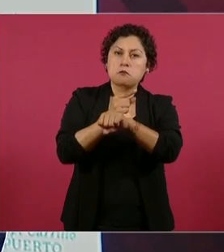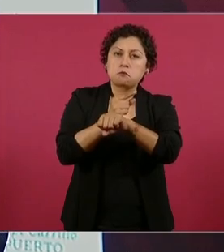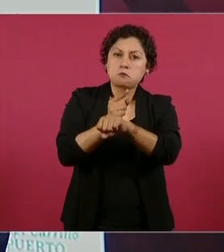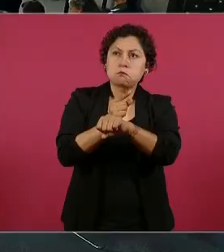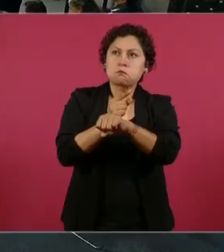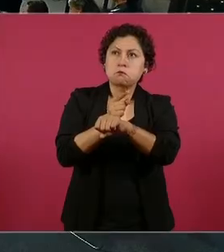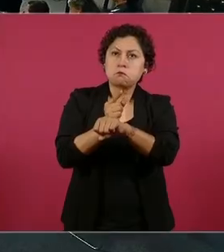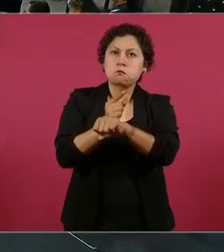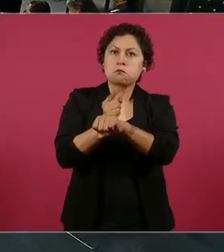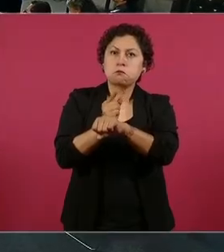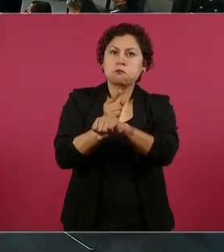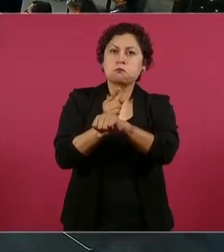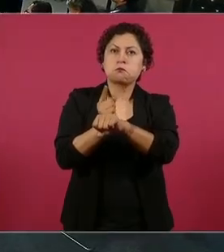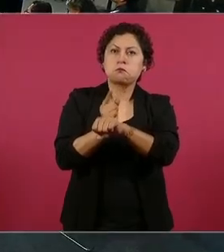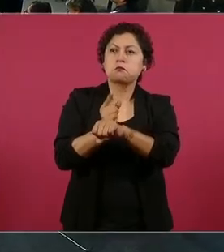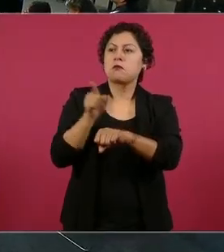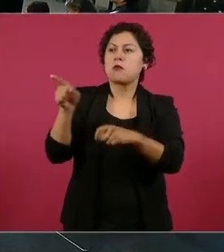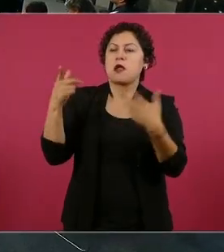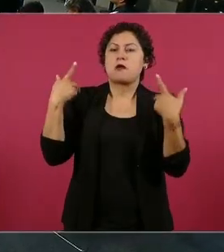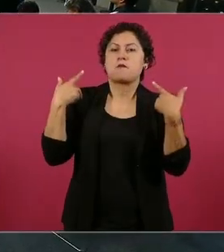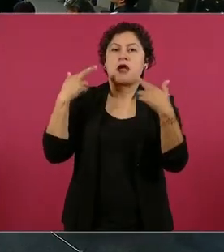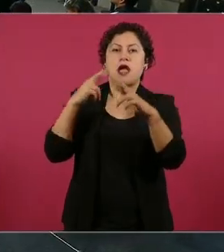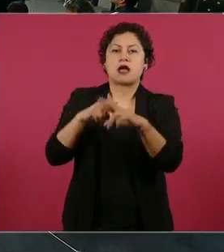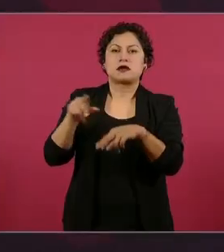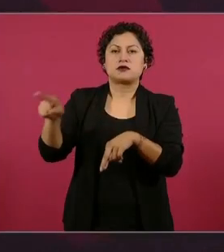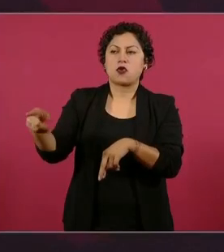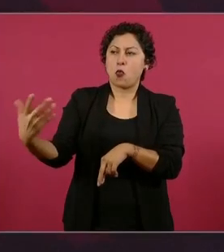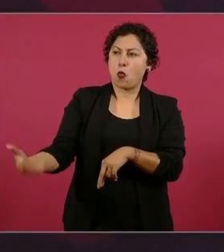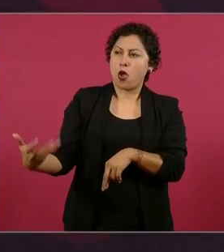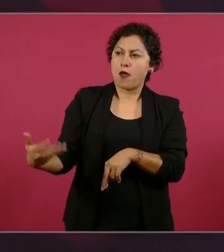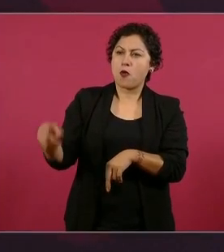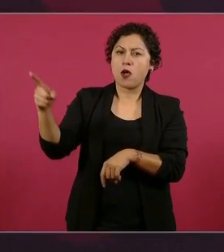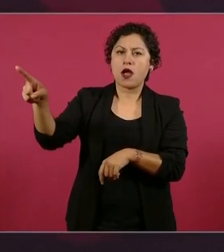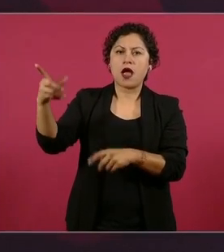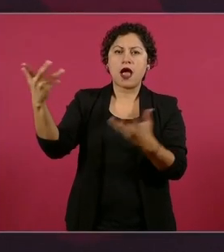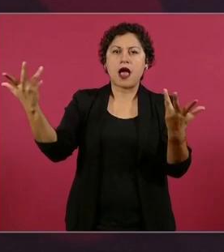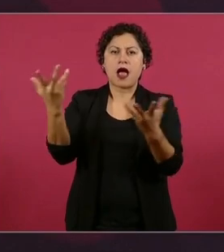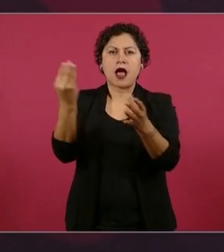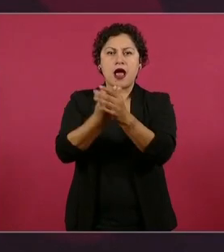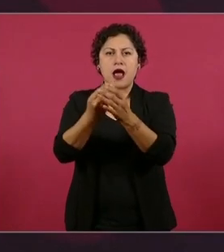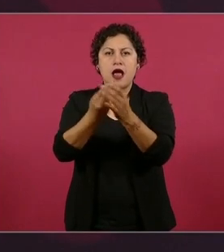las clases que no daban supuestamente los maestros,